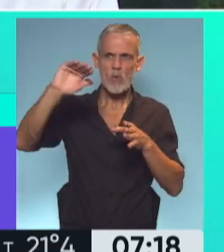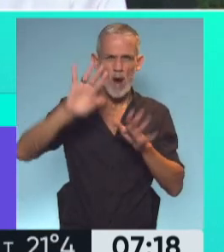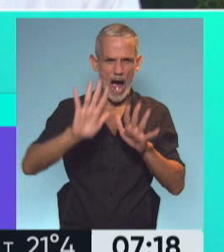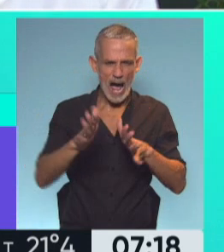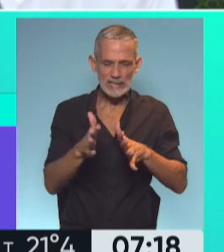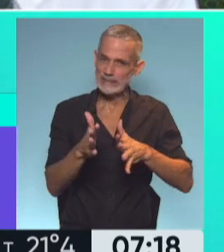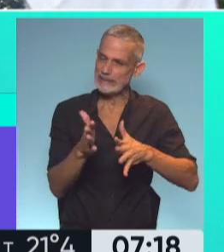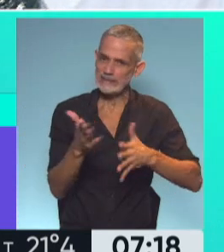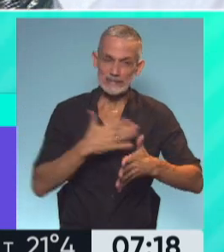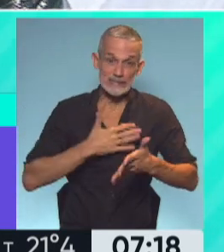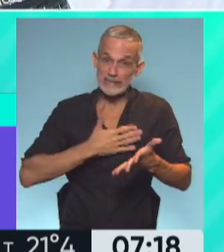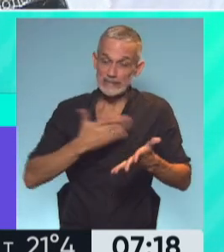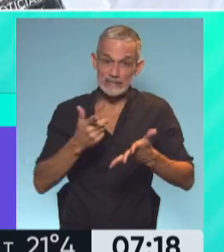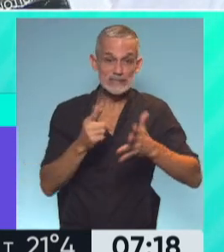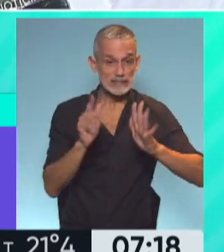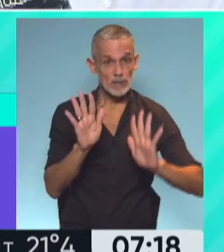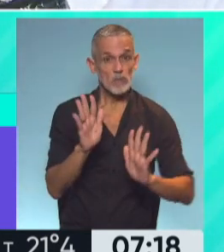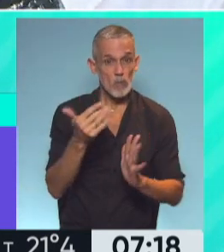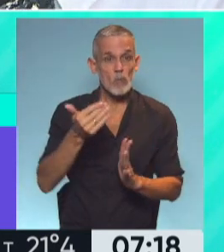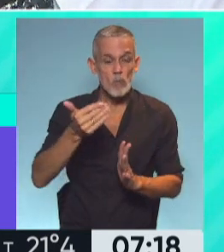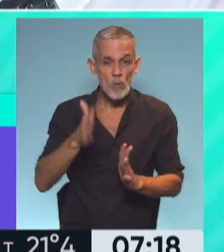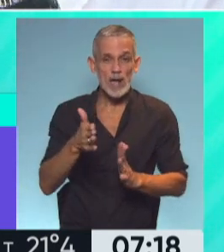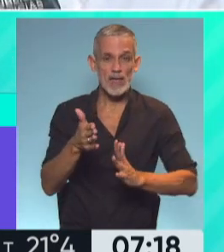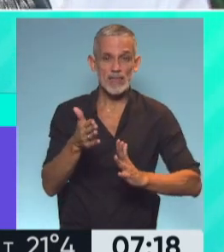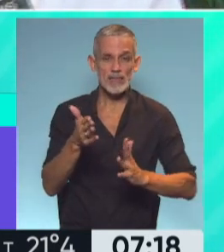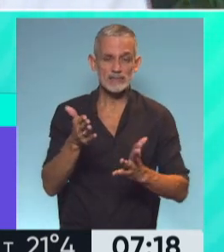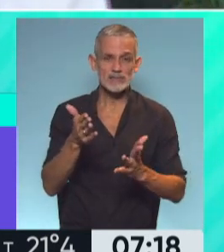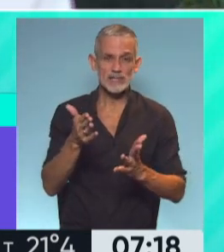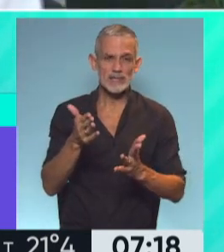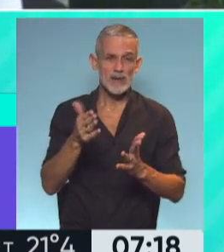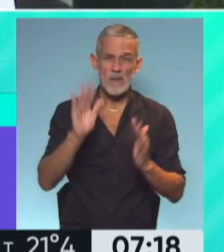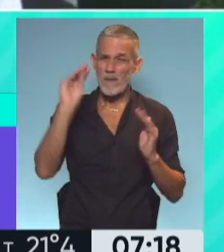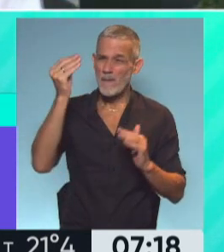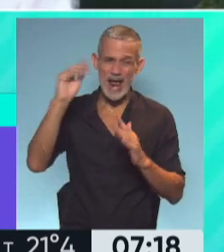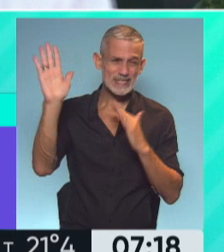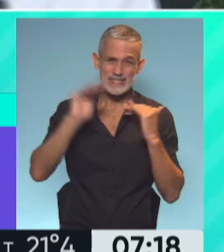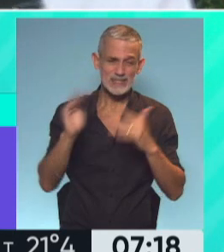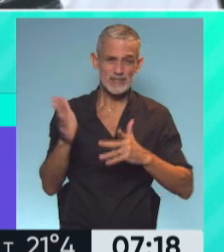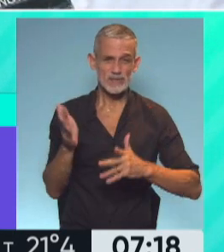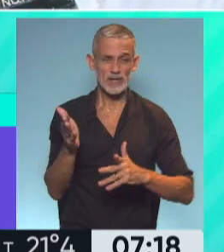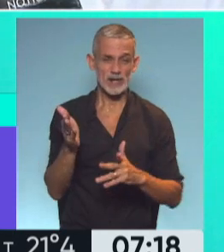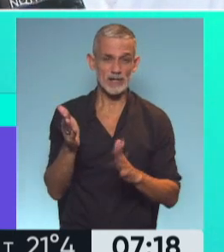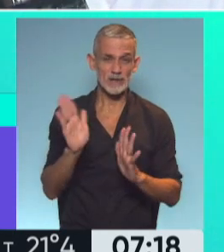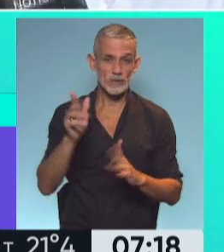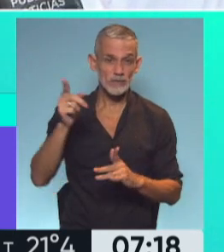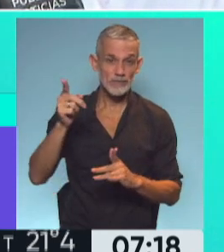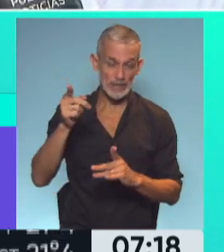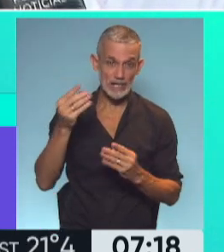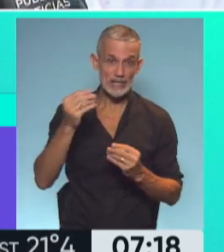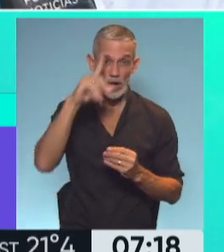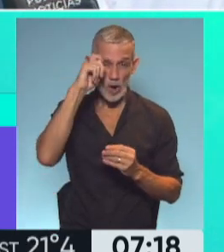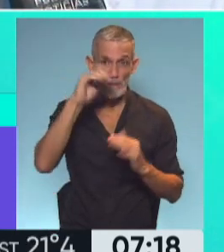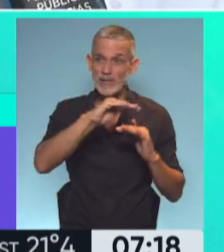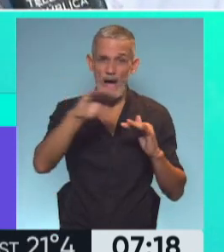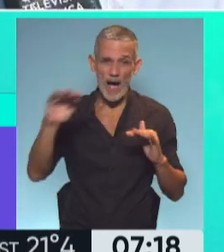lamentablemente tengo que decir que se torna verosímil el espejo de Brasil, donde no solamente están saturados los hospitales,